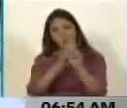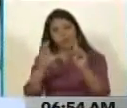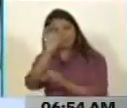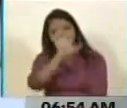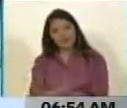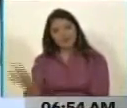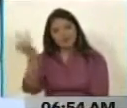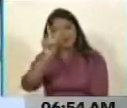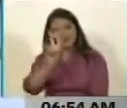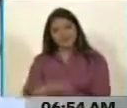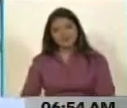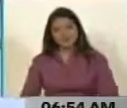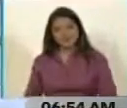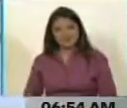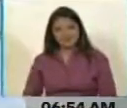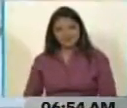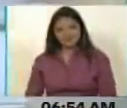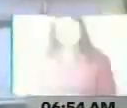país.